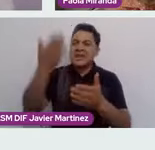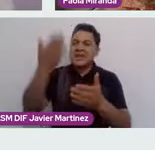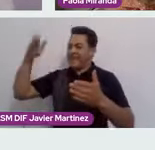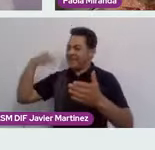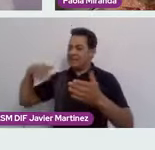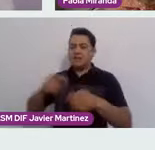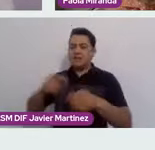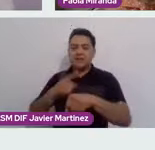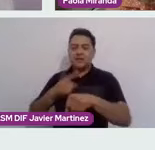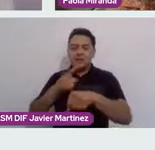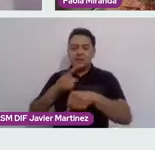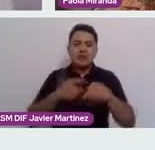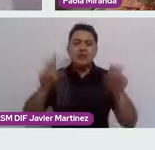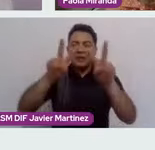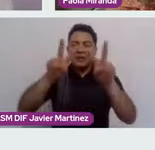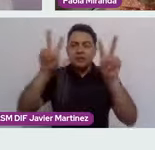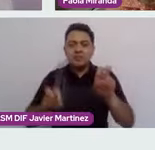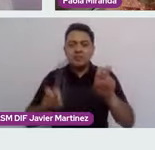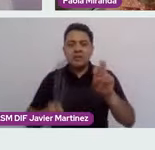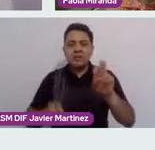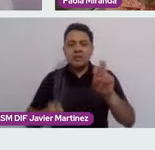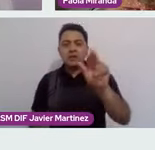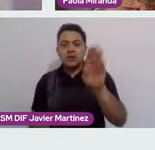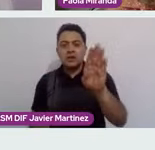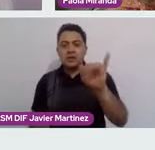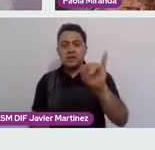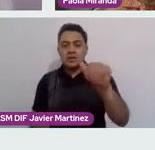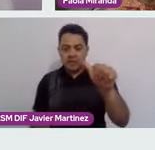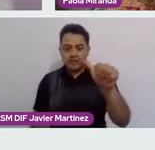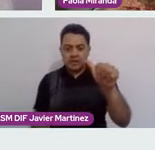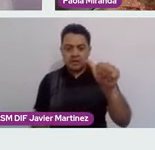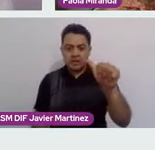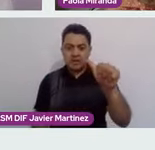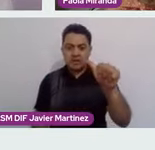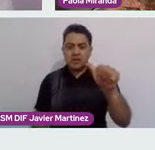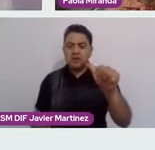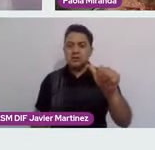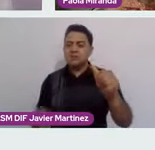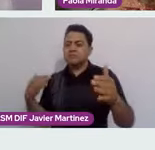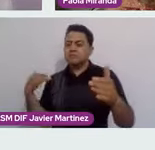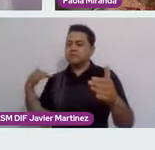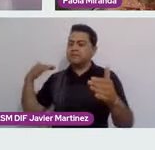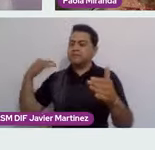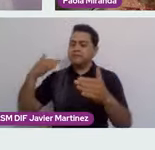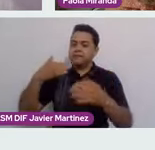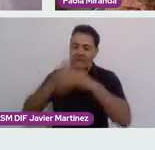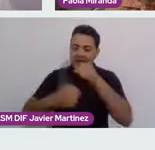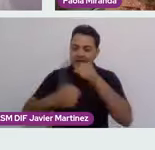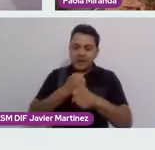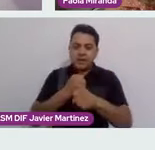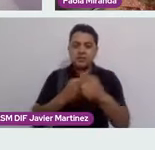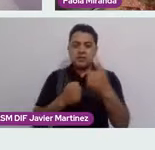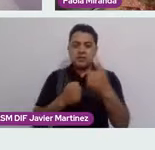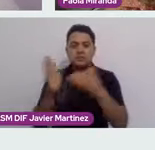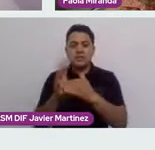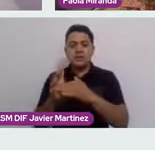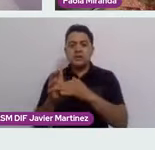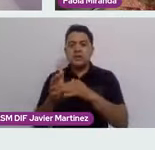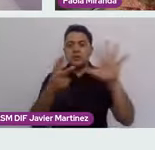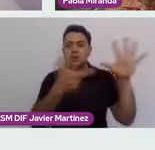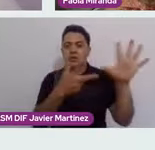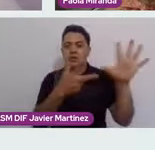1800, que fue Pasteur quien la descubrió. Esta se fue en un tiempo récord, ¿no? Un milagro de la ciencia y un regalo de